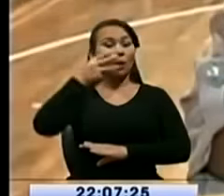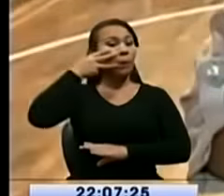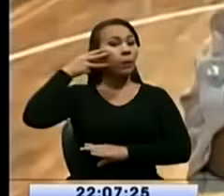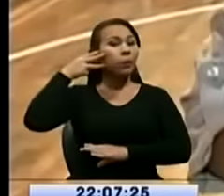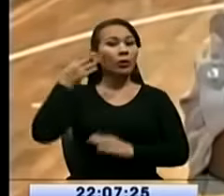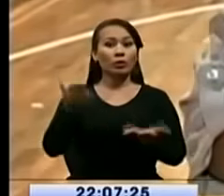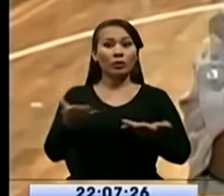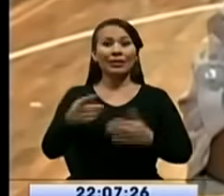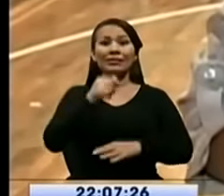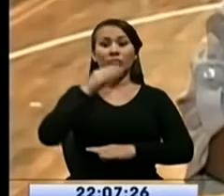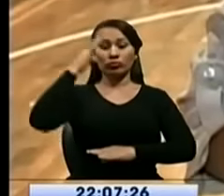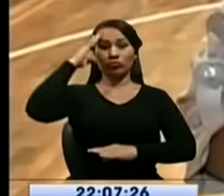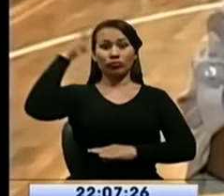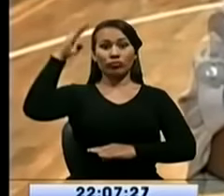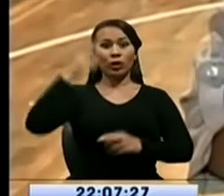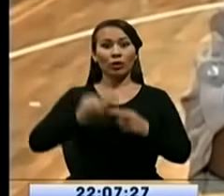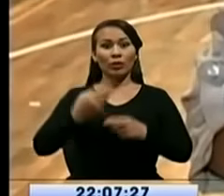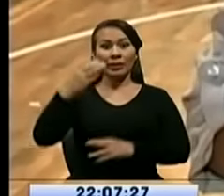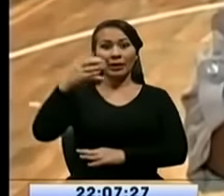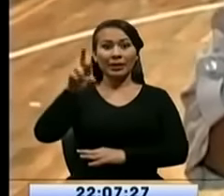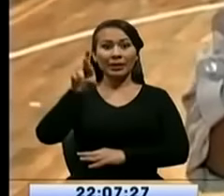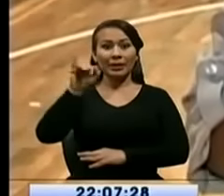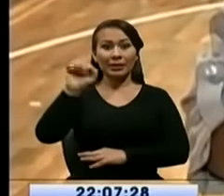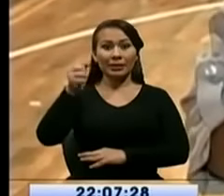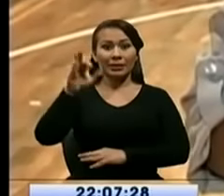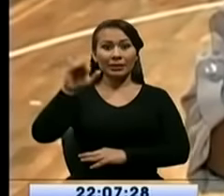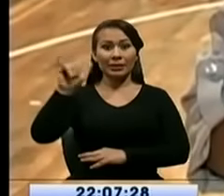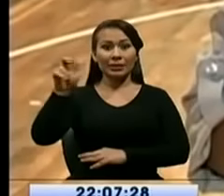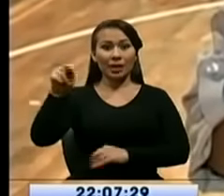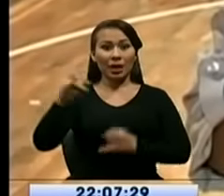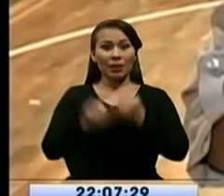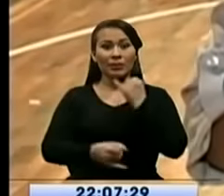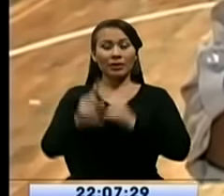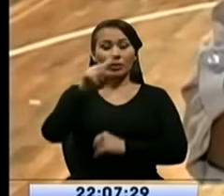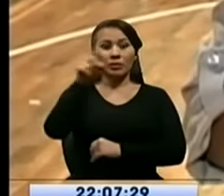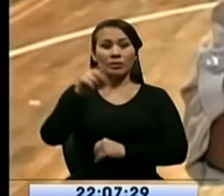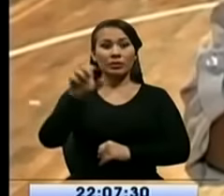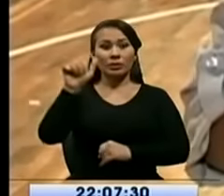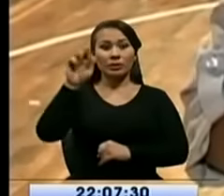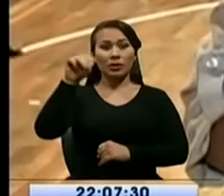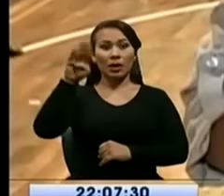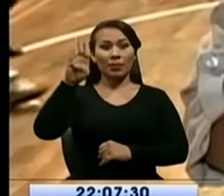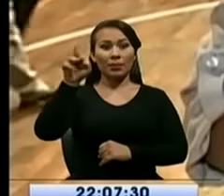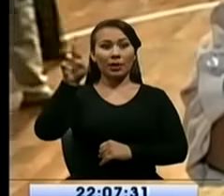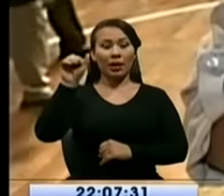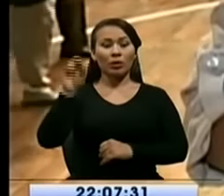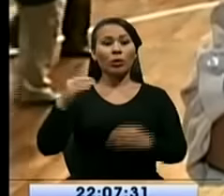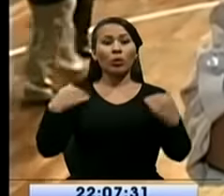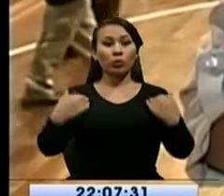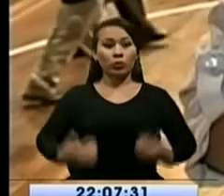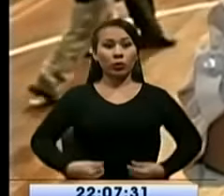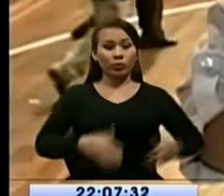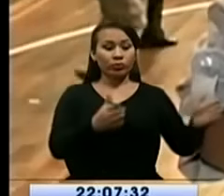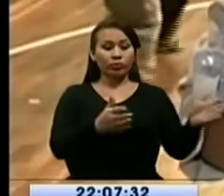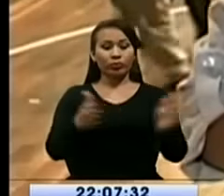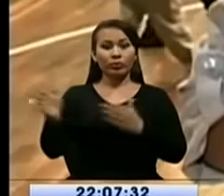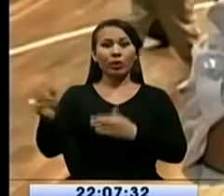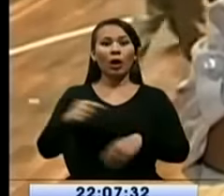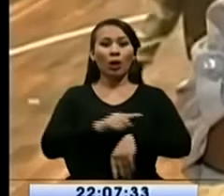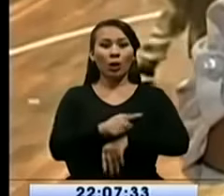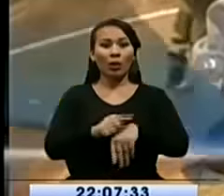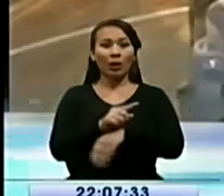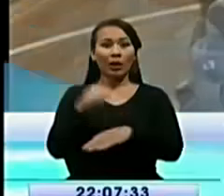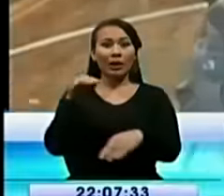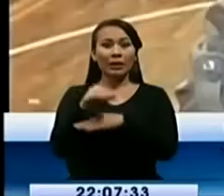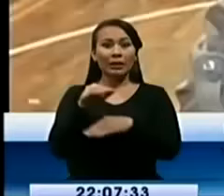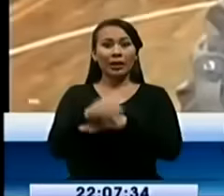restos del capitán de infantería Cristian Marlon Zambrano Pérez. El féretro llegó en horas de la tarde, al igual